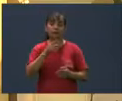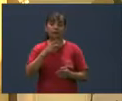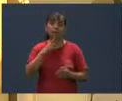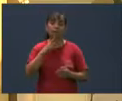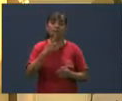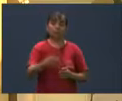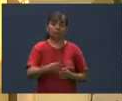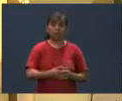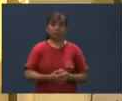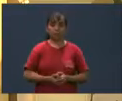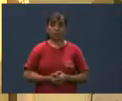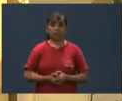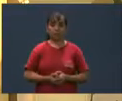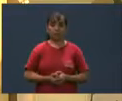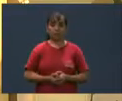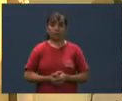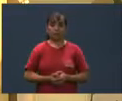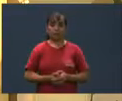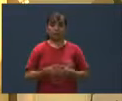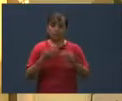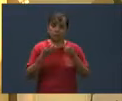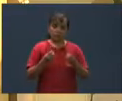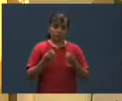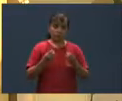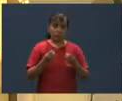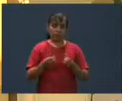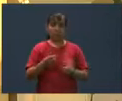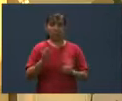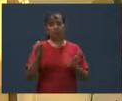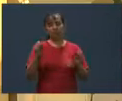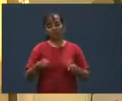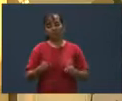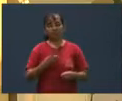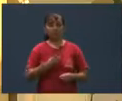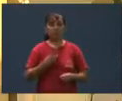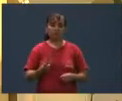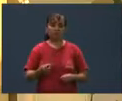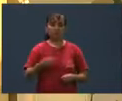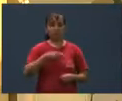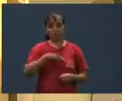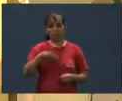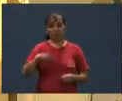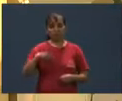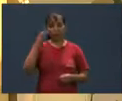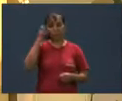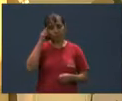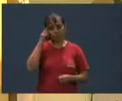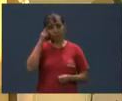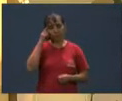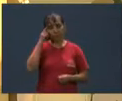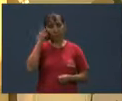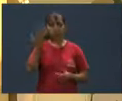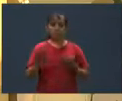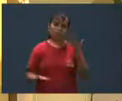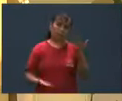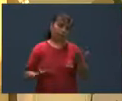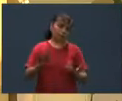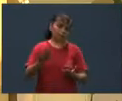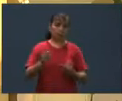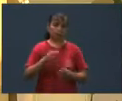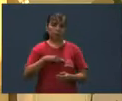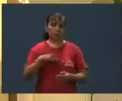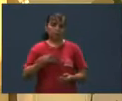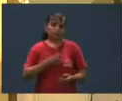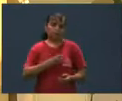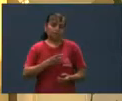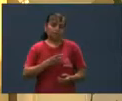expresa lo que muchas veces puede ser que ha pasado por nuestra mente, muchas veces ha sido el deseo